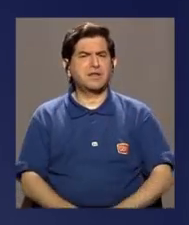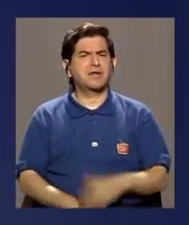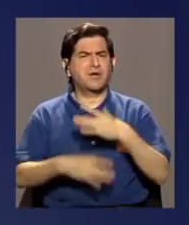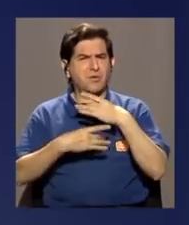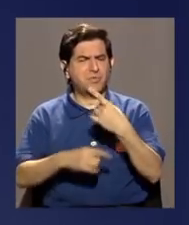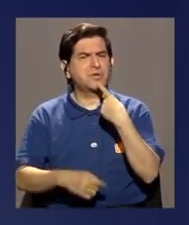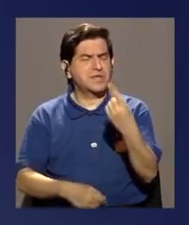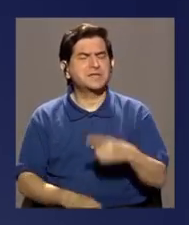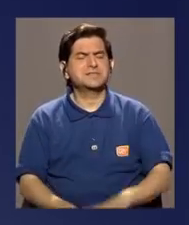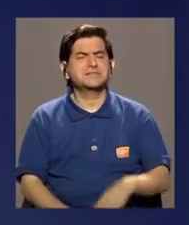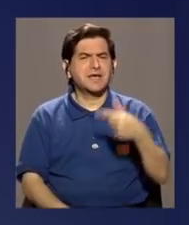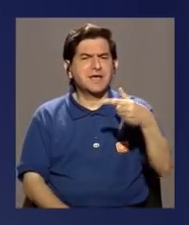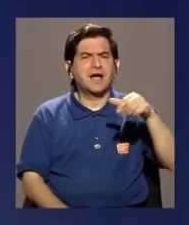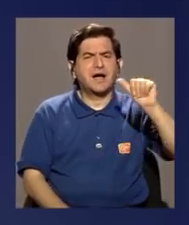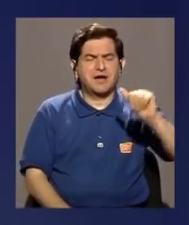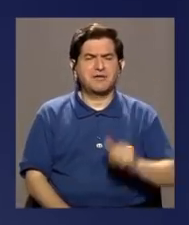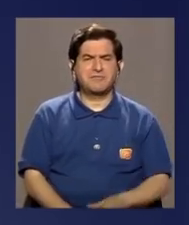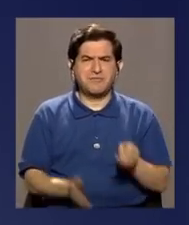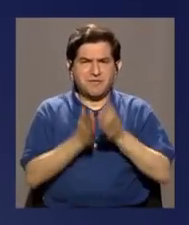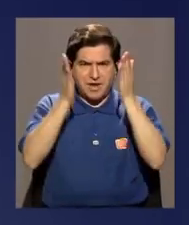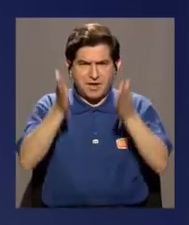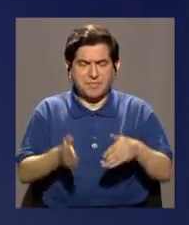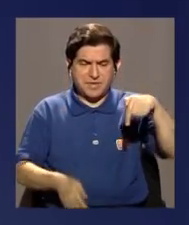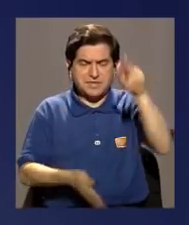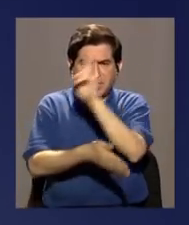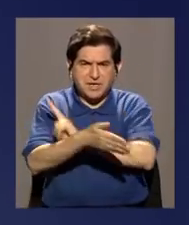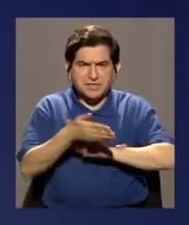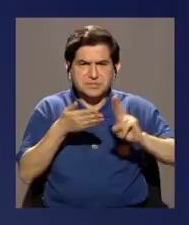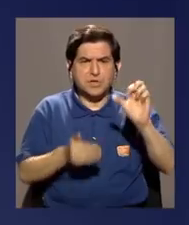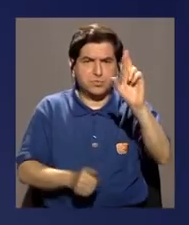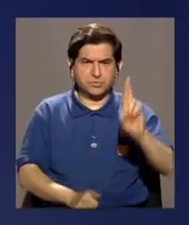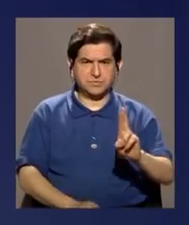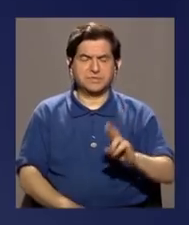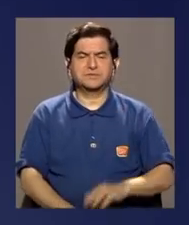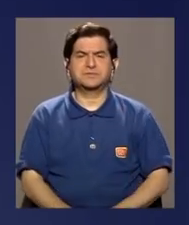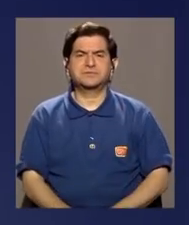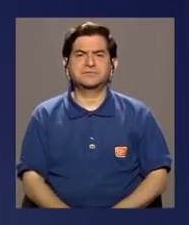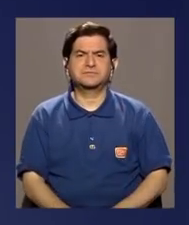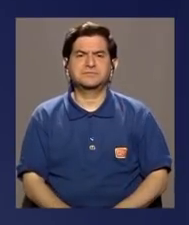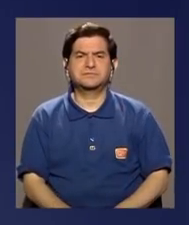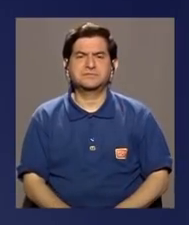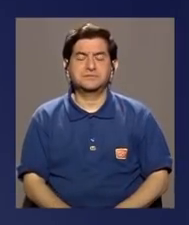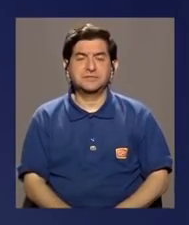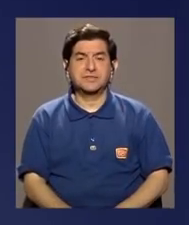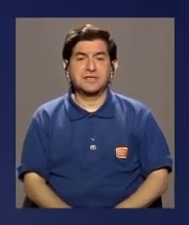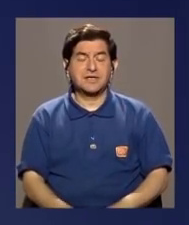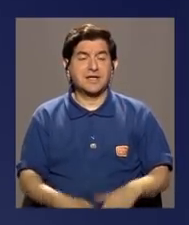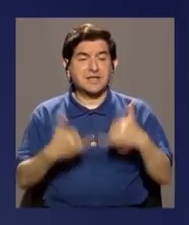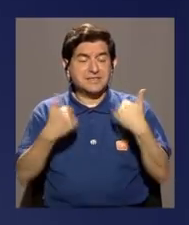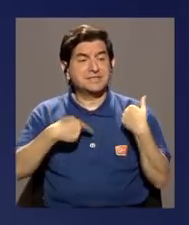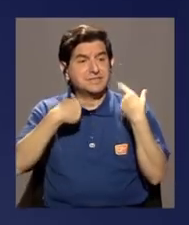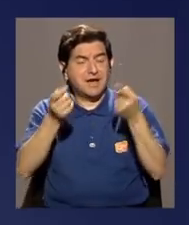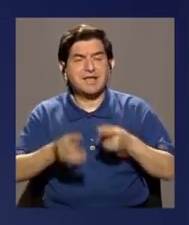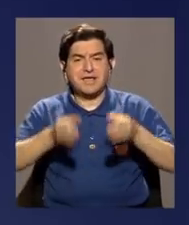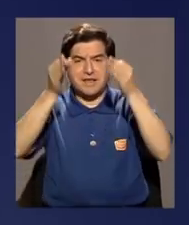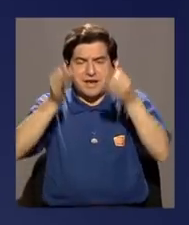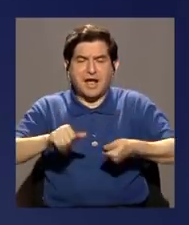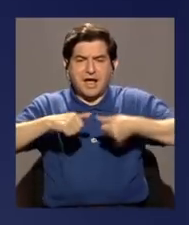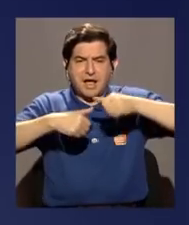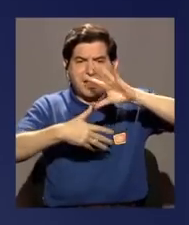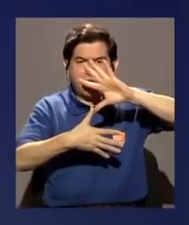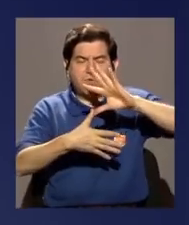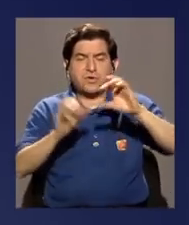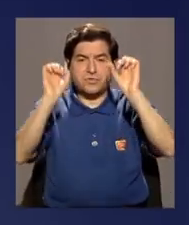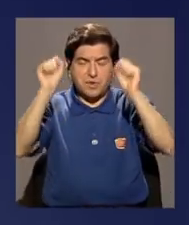por gabriel arias investigadora y académica de esta universidad de costa rica se ha tenido que acudir ante la corte interamericana para